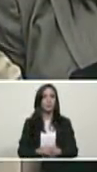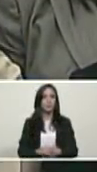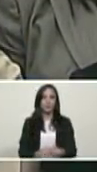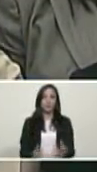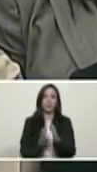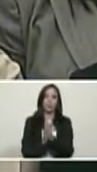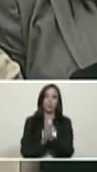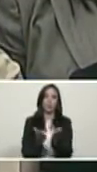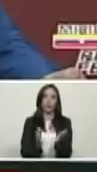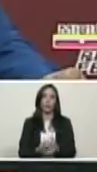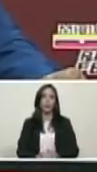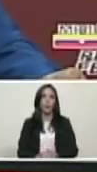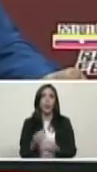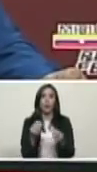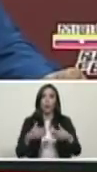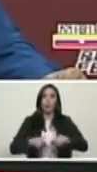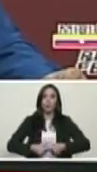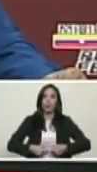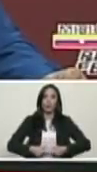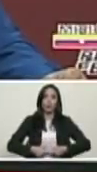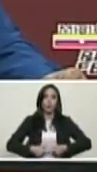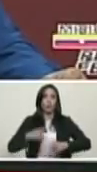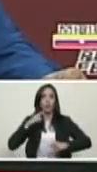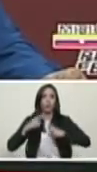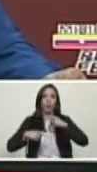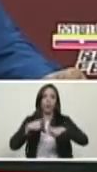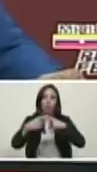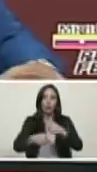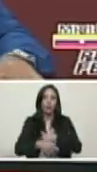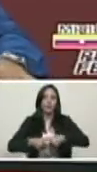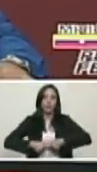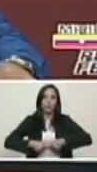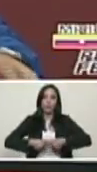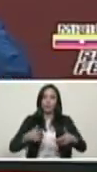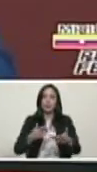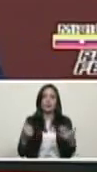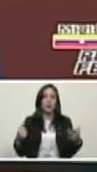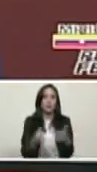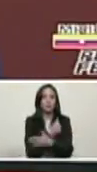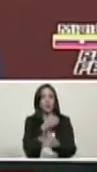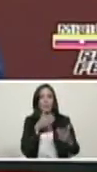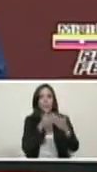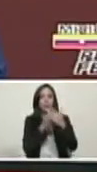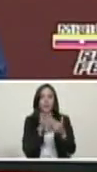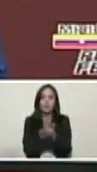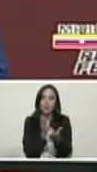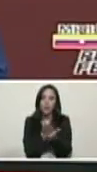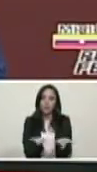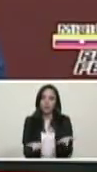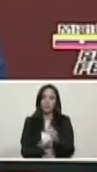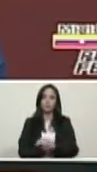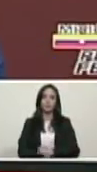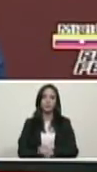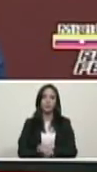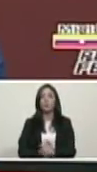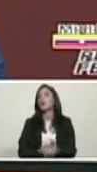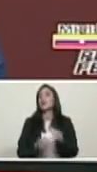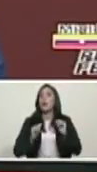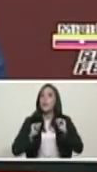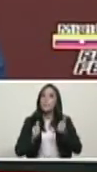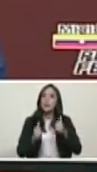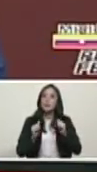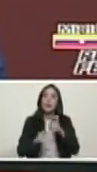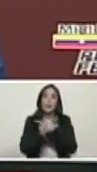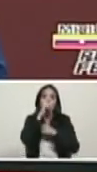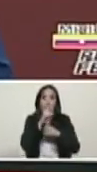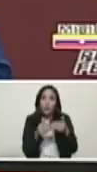porque hay que ver el esfuerzo que se hace entonces le decía qué iniciamos este